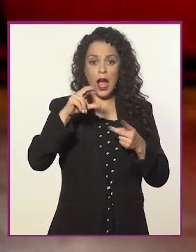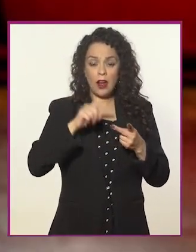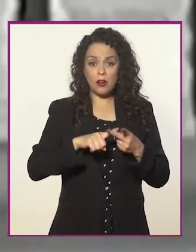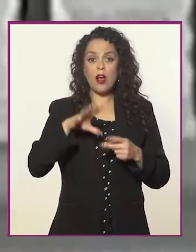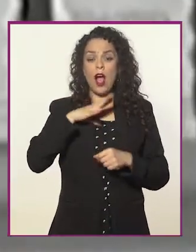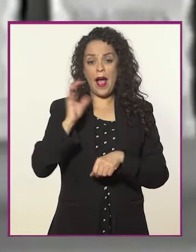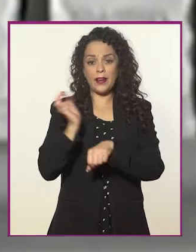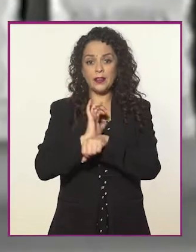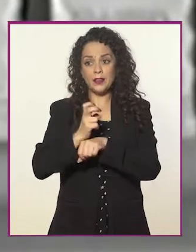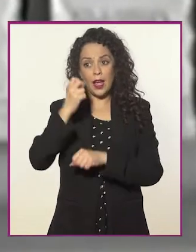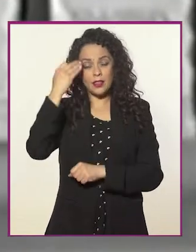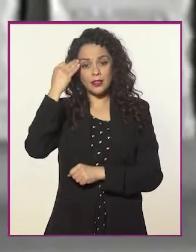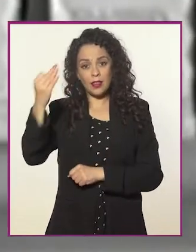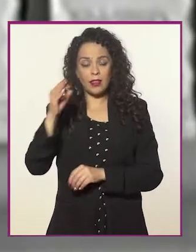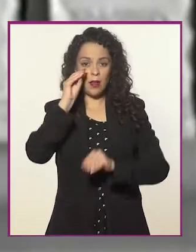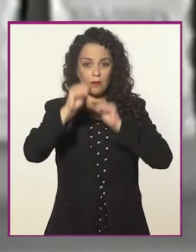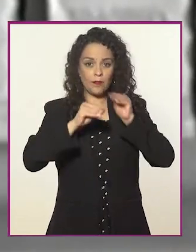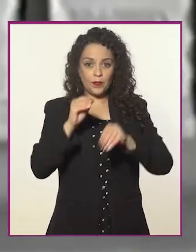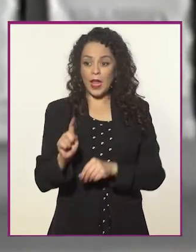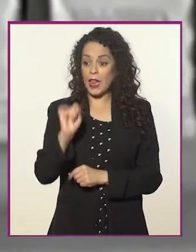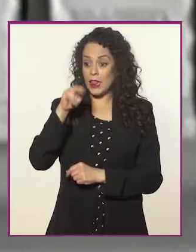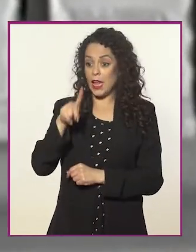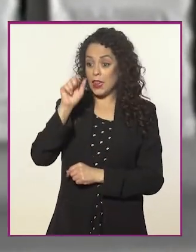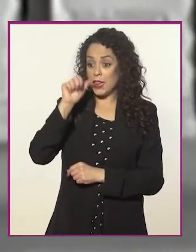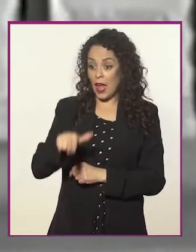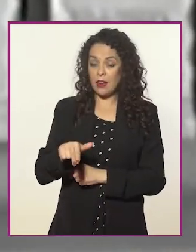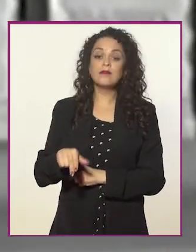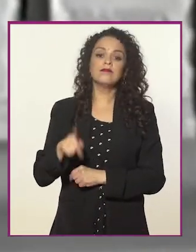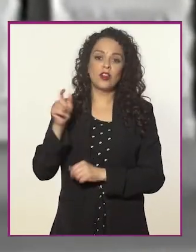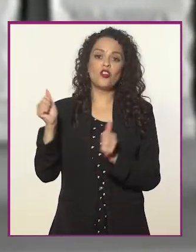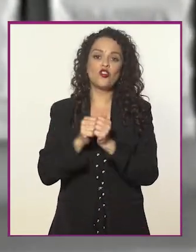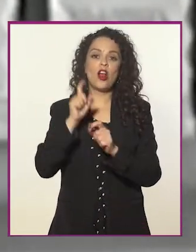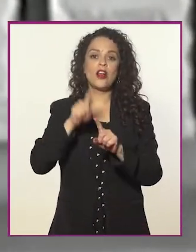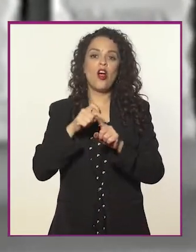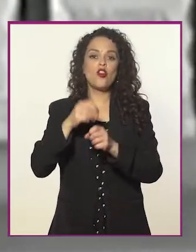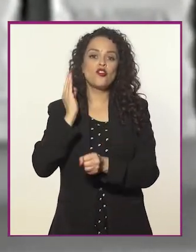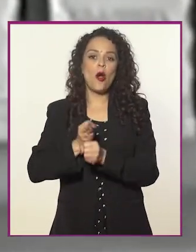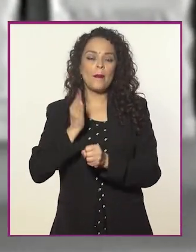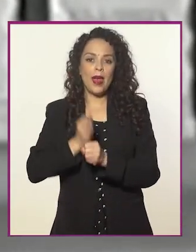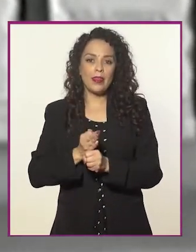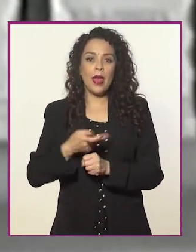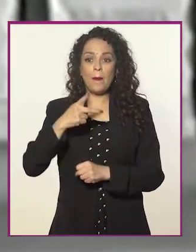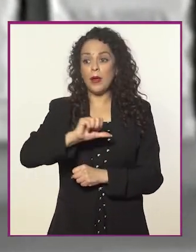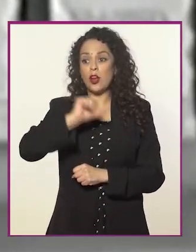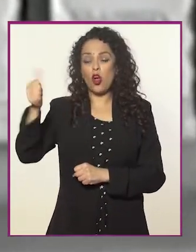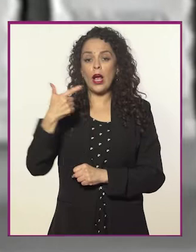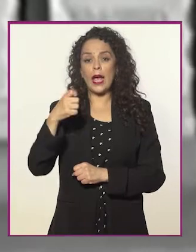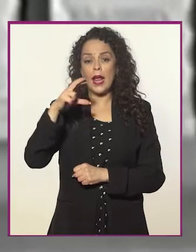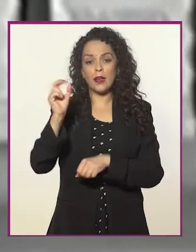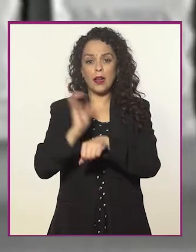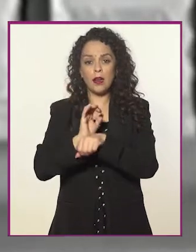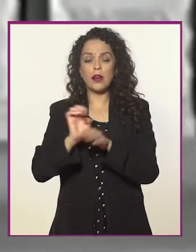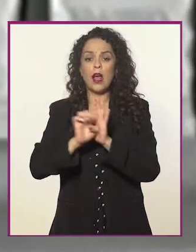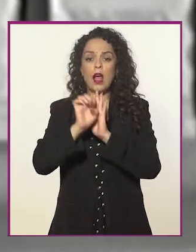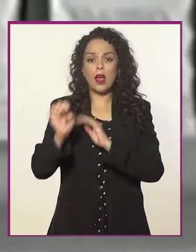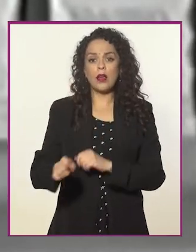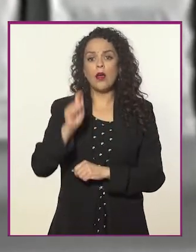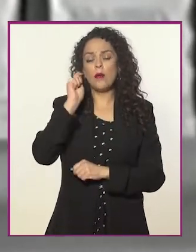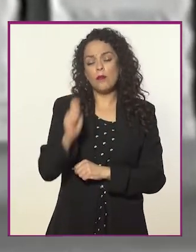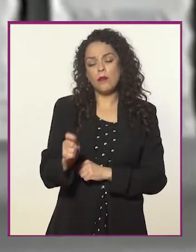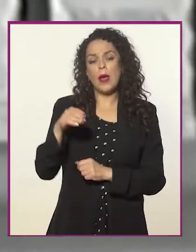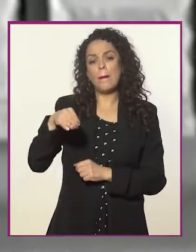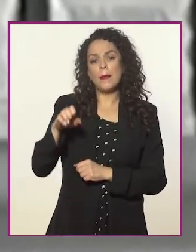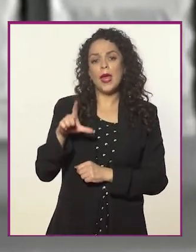caricaturizados en el cine de la época. Tintán lo hizo desde la comedia, pero en otros géneros cinematográficos, como el melodrama.